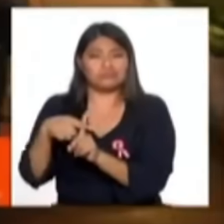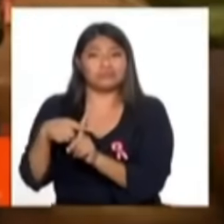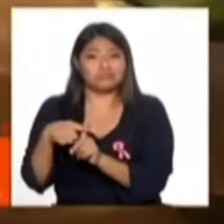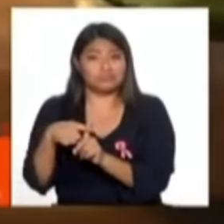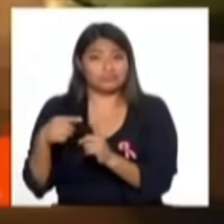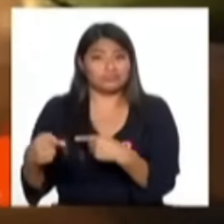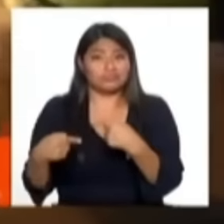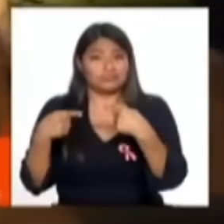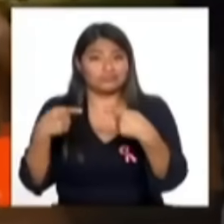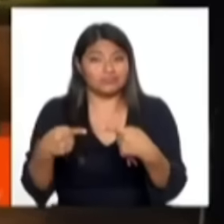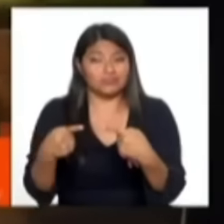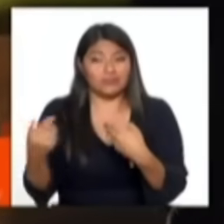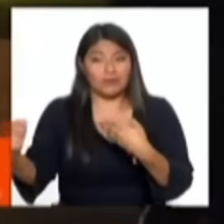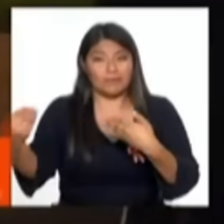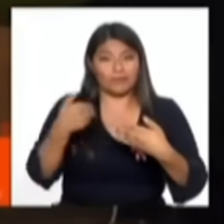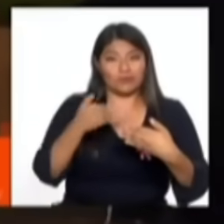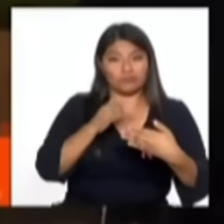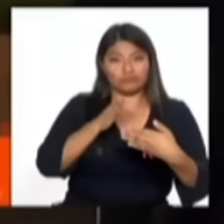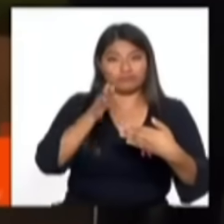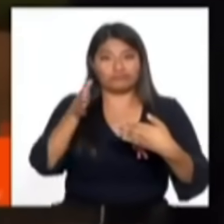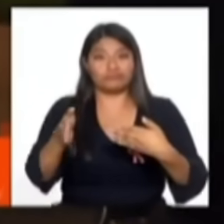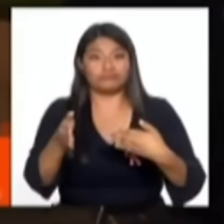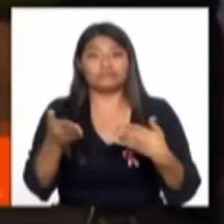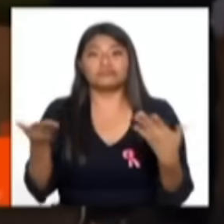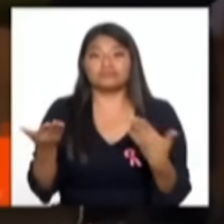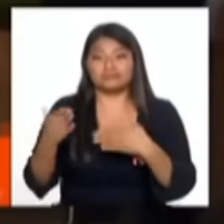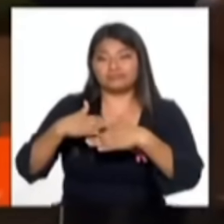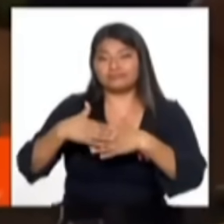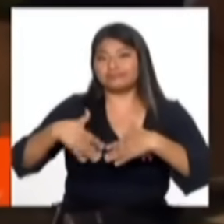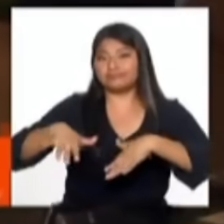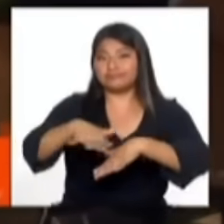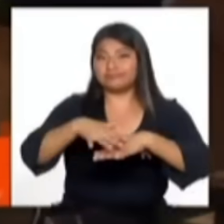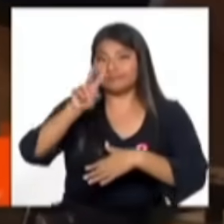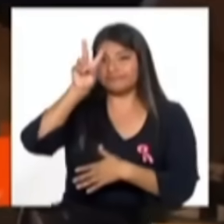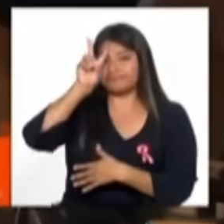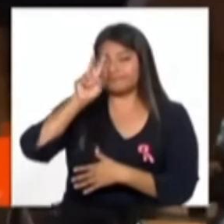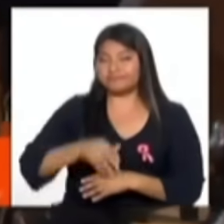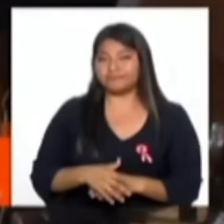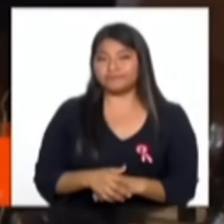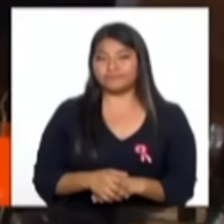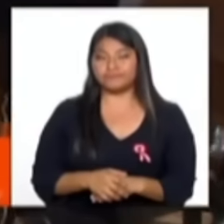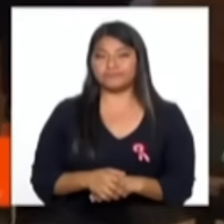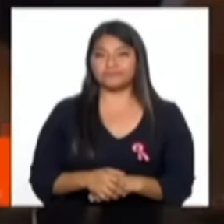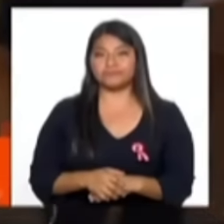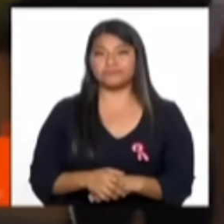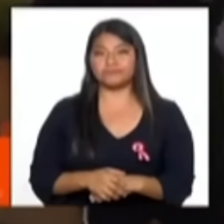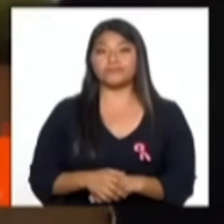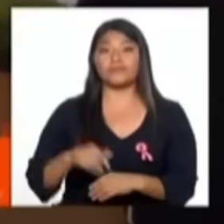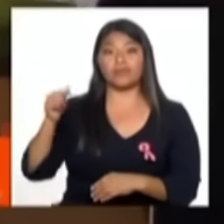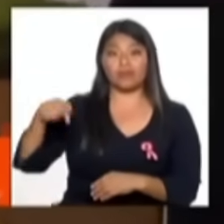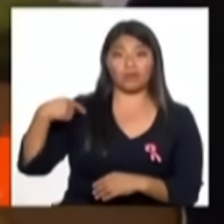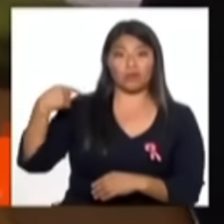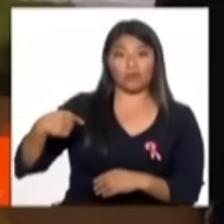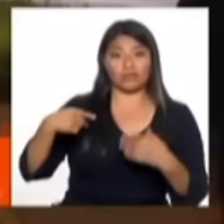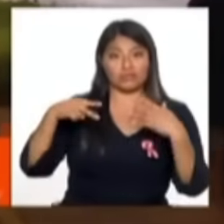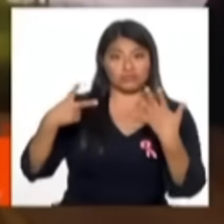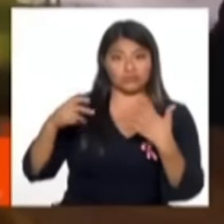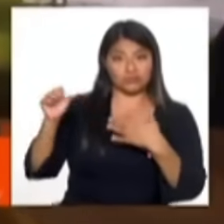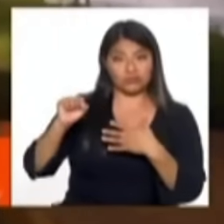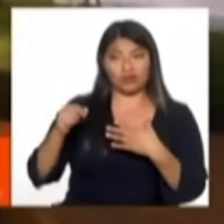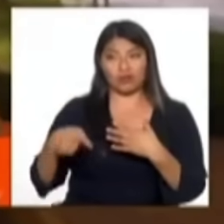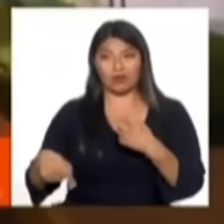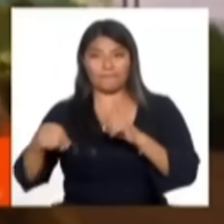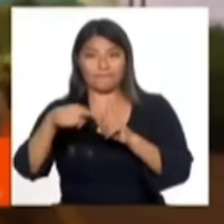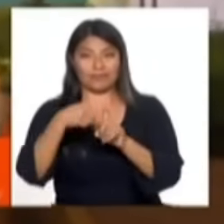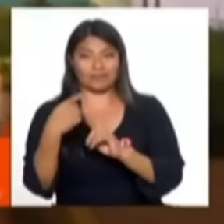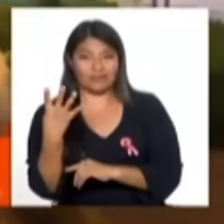entra, todo producto sale para todos los mercados de Lima y el Perú. Ok, o sea, hasta el momento estaban pagando 7 soles, ahora pagarían 14 soles a